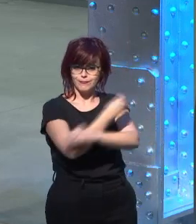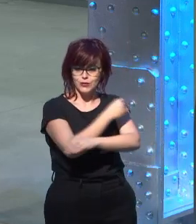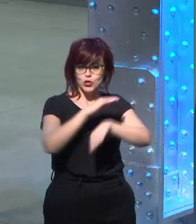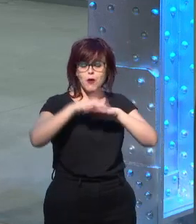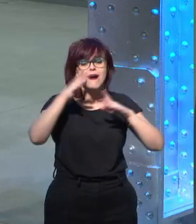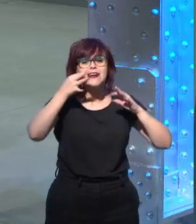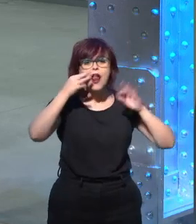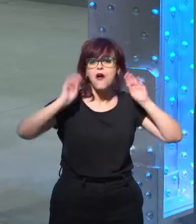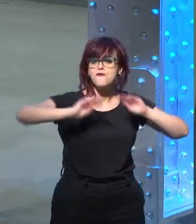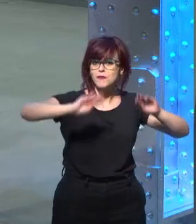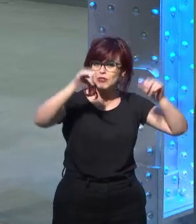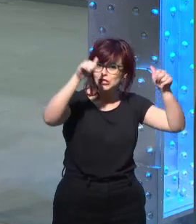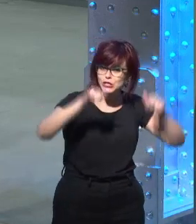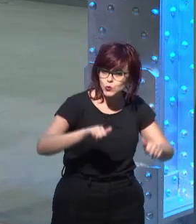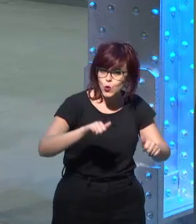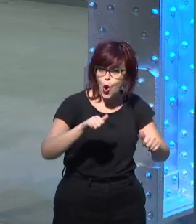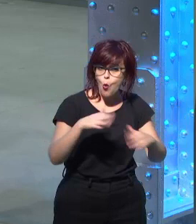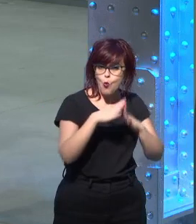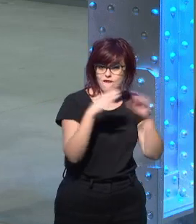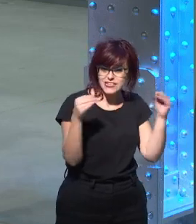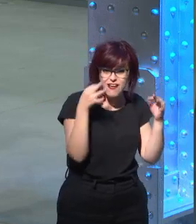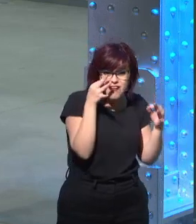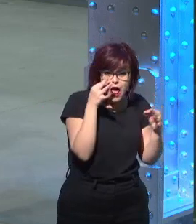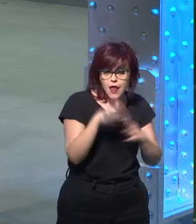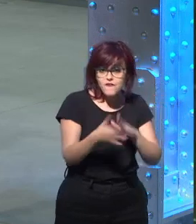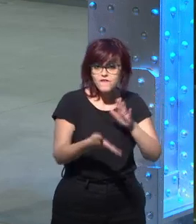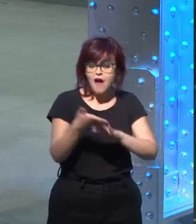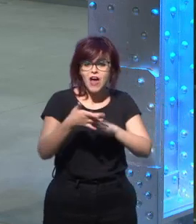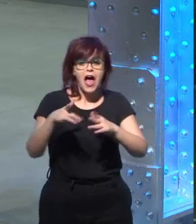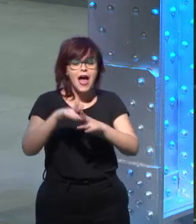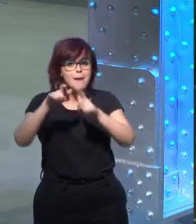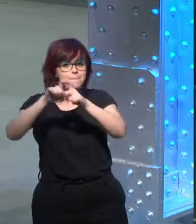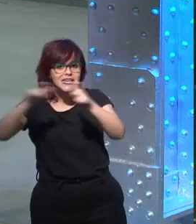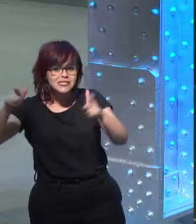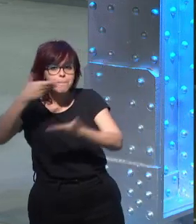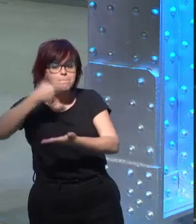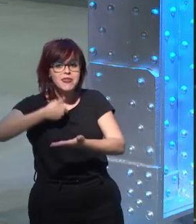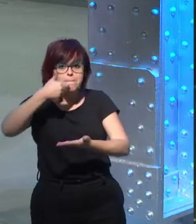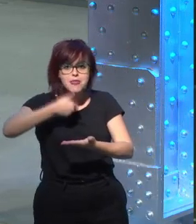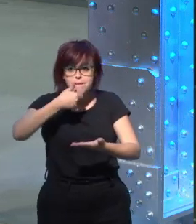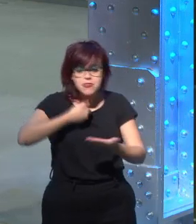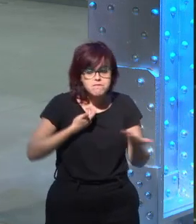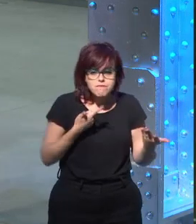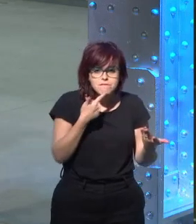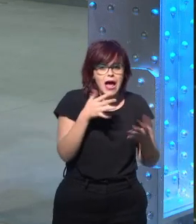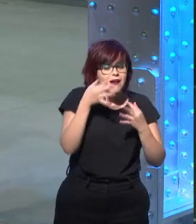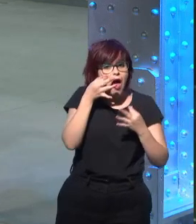en títulos universitarios para lo que empieza ya a demandar con insistencia el mundo laboral.